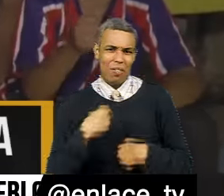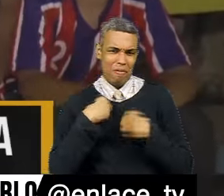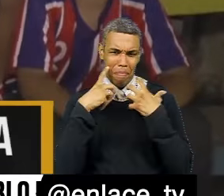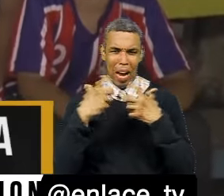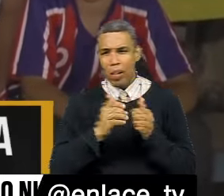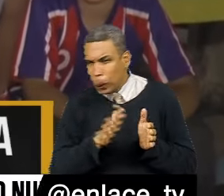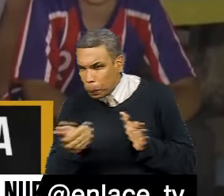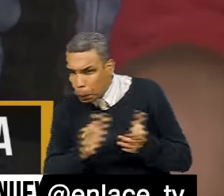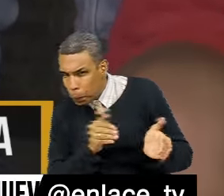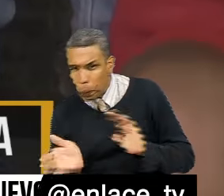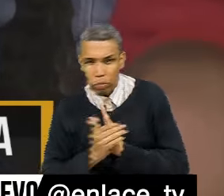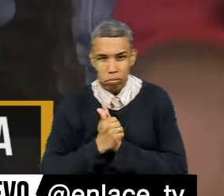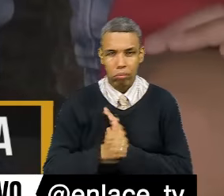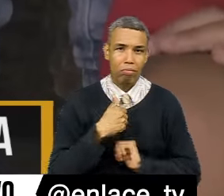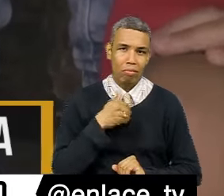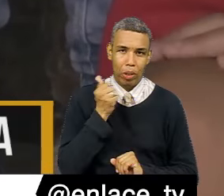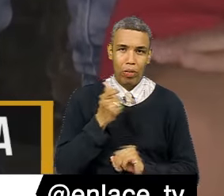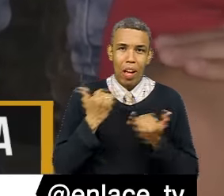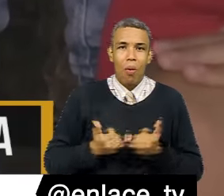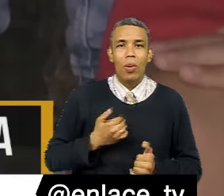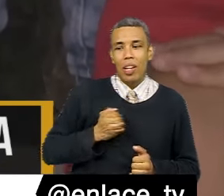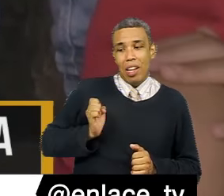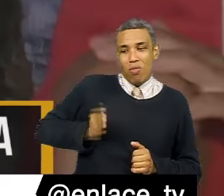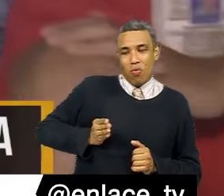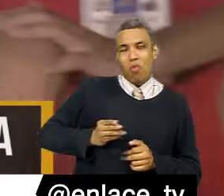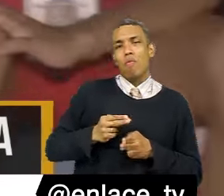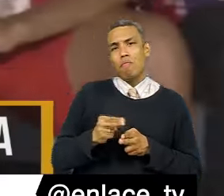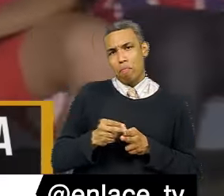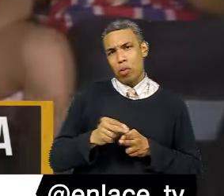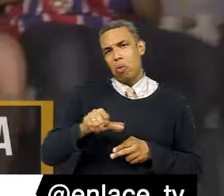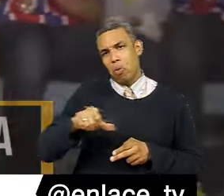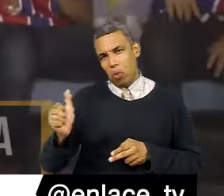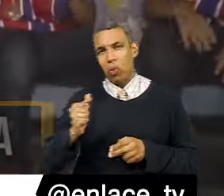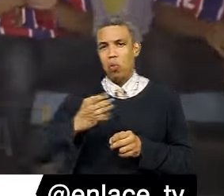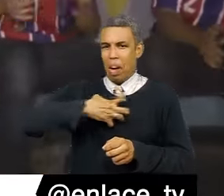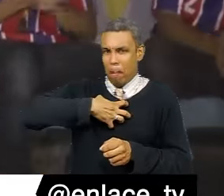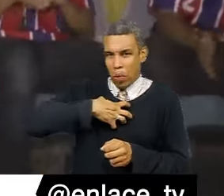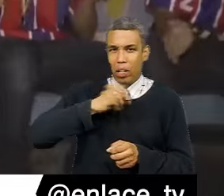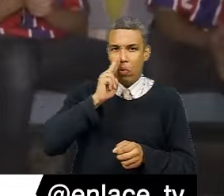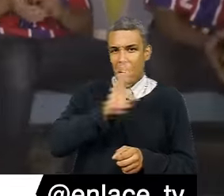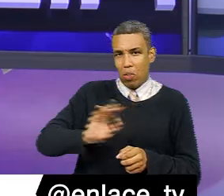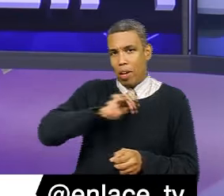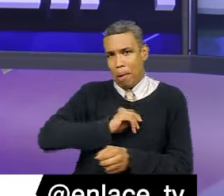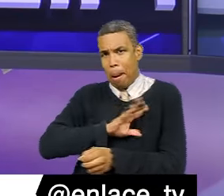regiones del país. Ahora, el Club Oro Negro se prepara para próximos campeonatos nacionales.